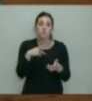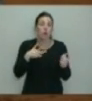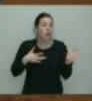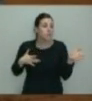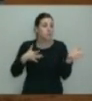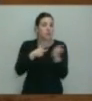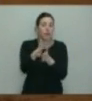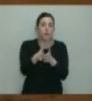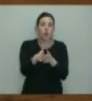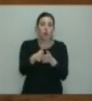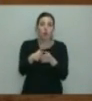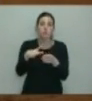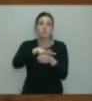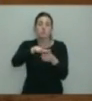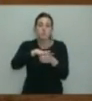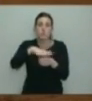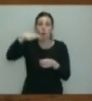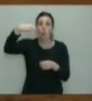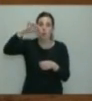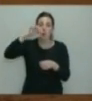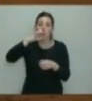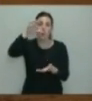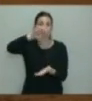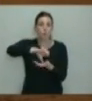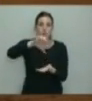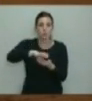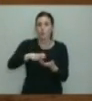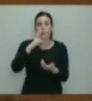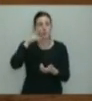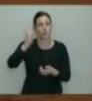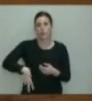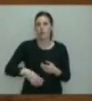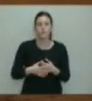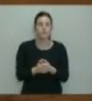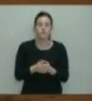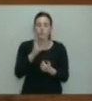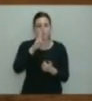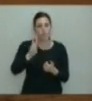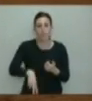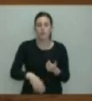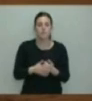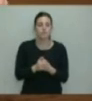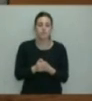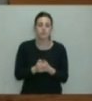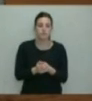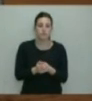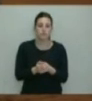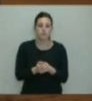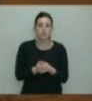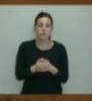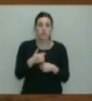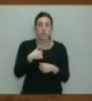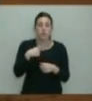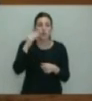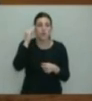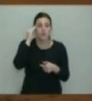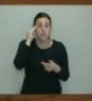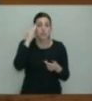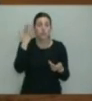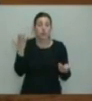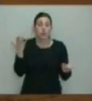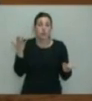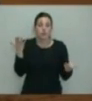definición de un distrito único por municipio no nos sirve. No nos sirve. No creemos, por